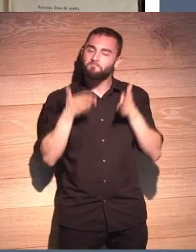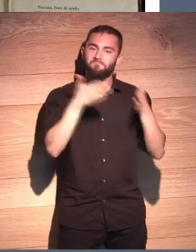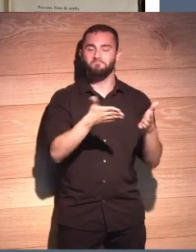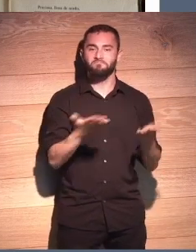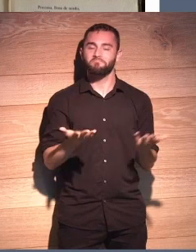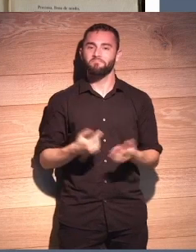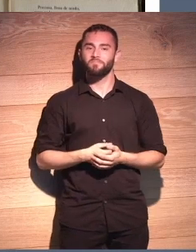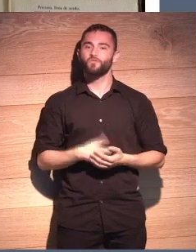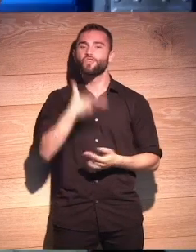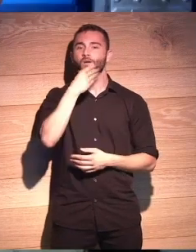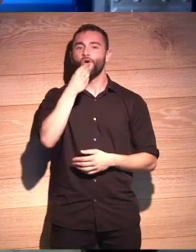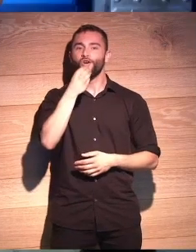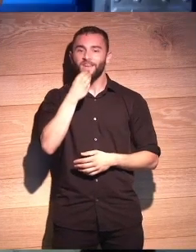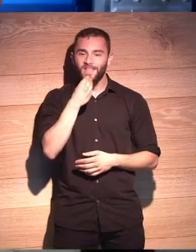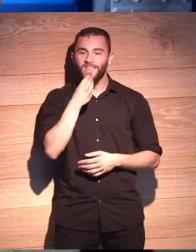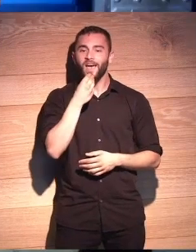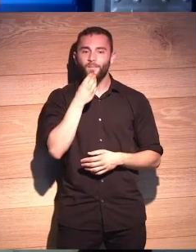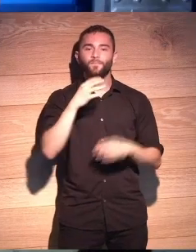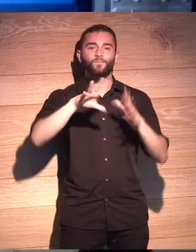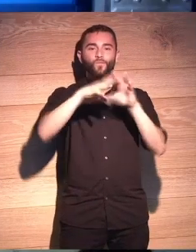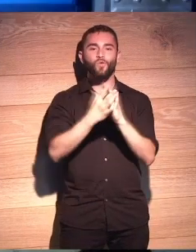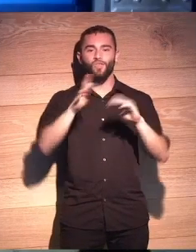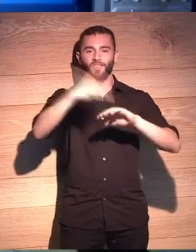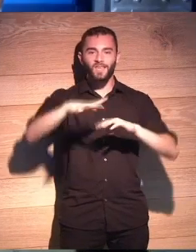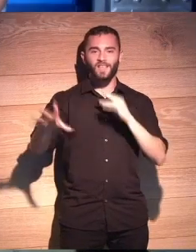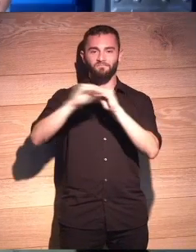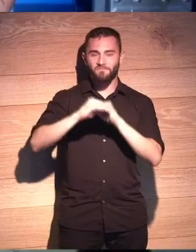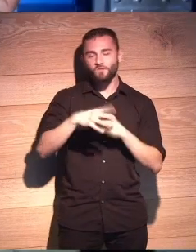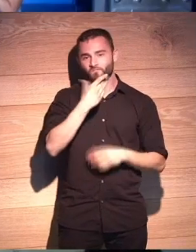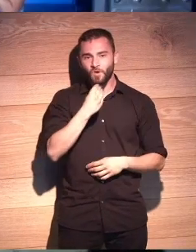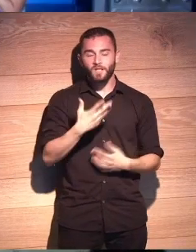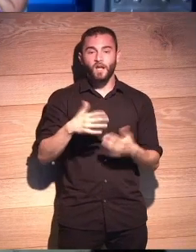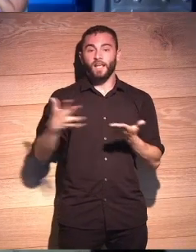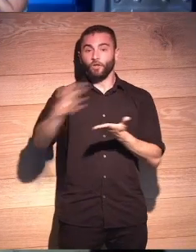una bonita pequeña aportación al mundo digital, que todo el mundo pueda ver